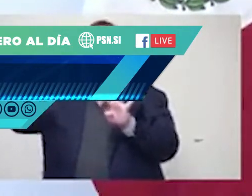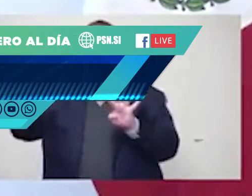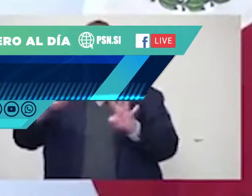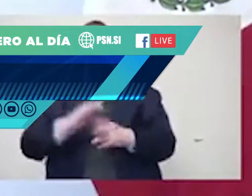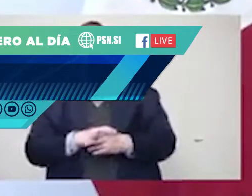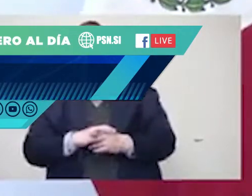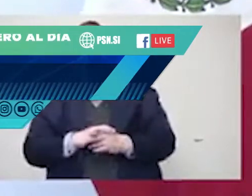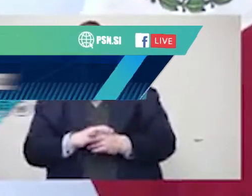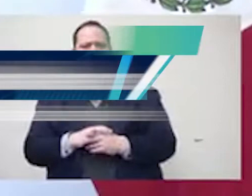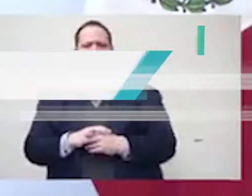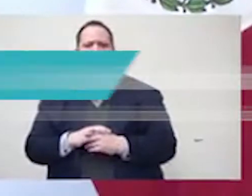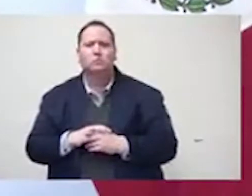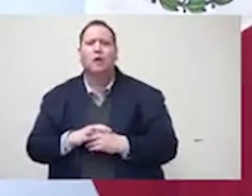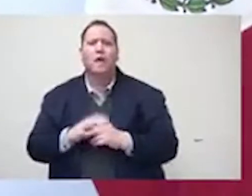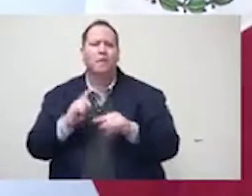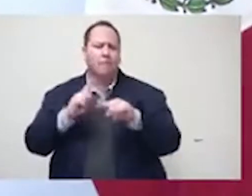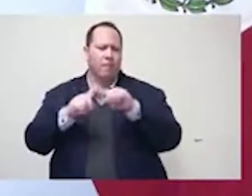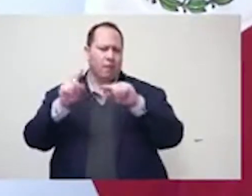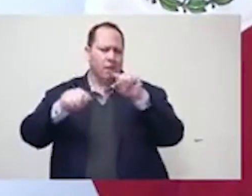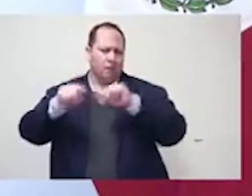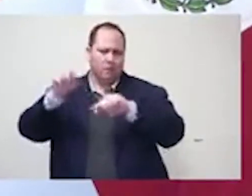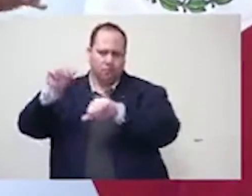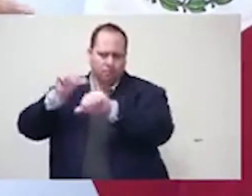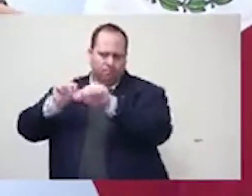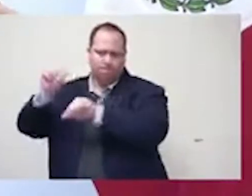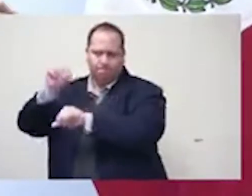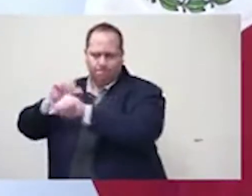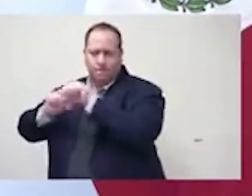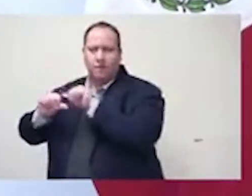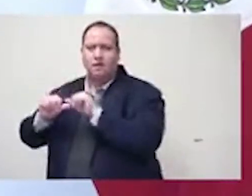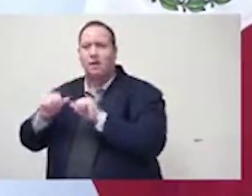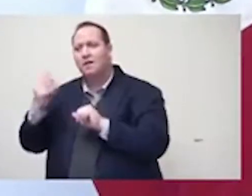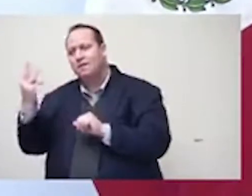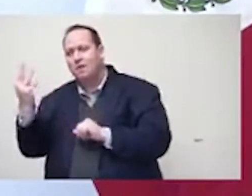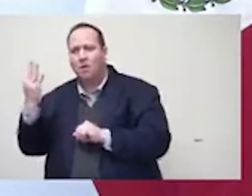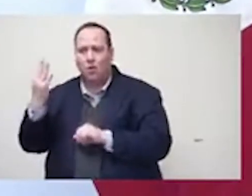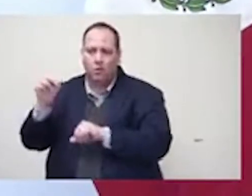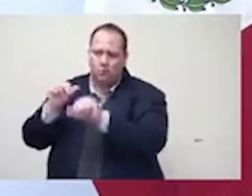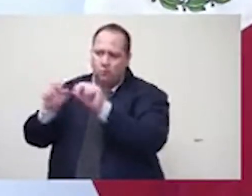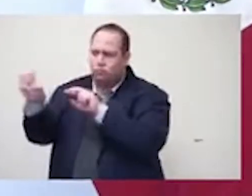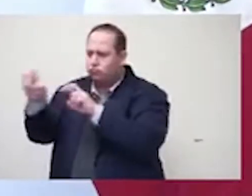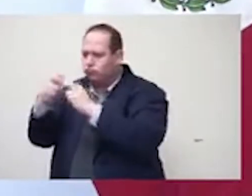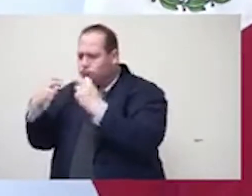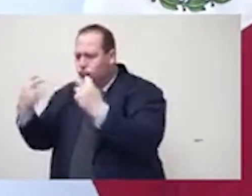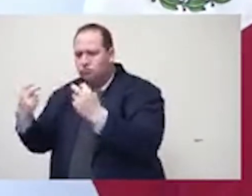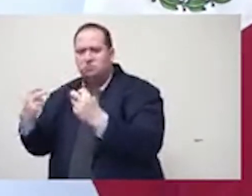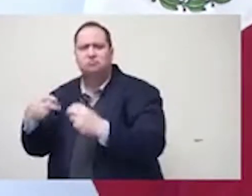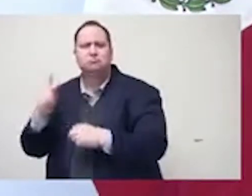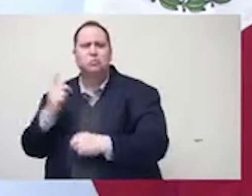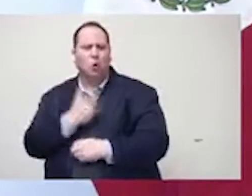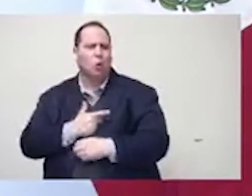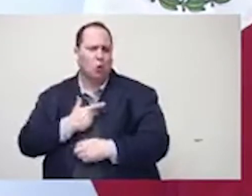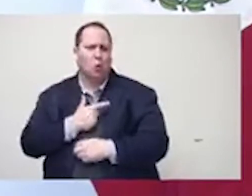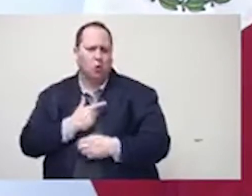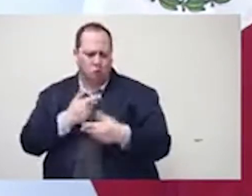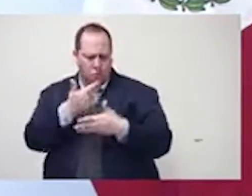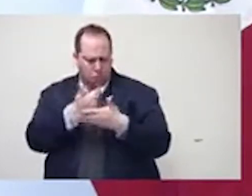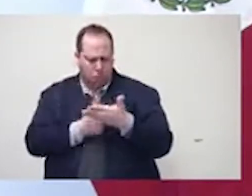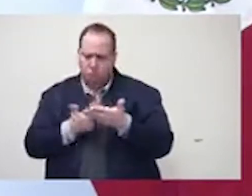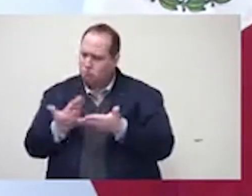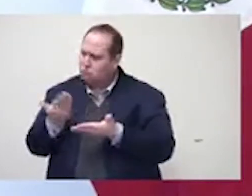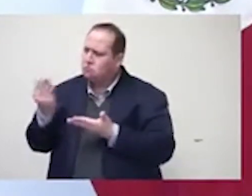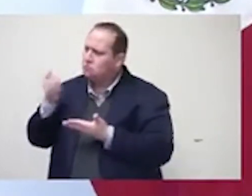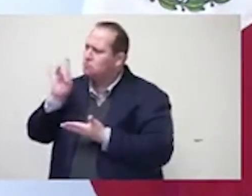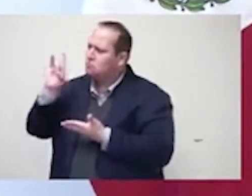se fueron subiendo en diferentes momentos de la gira de tres a cuatro que fue empezaron más pero con mucho gusto le